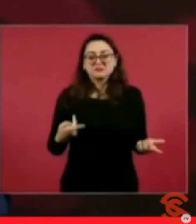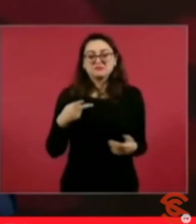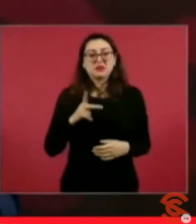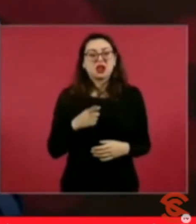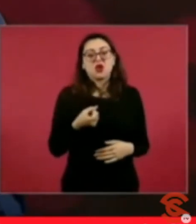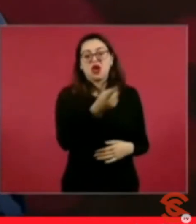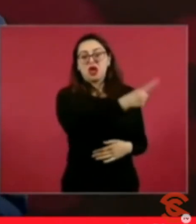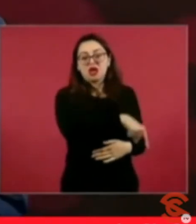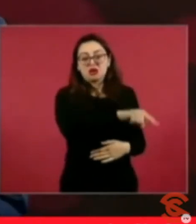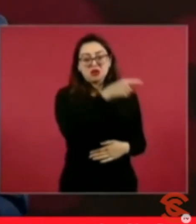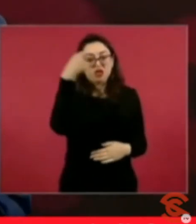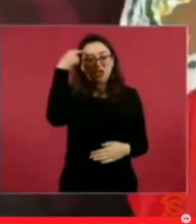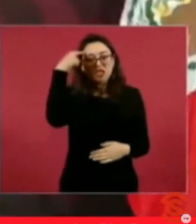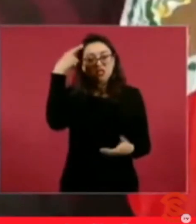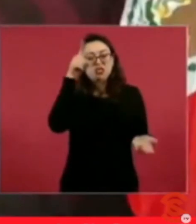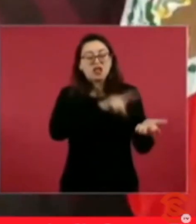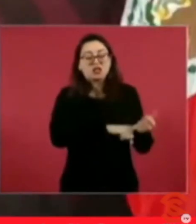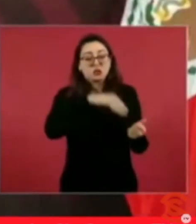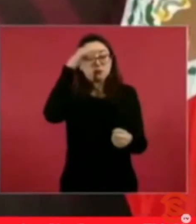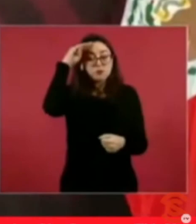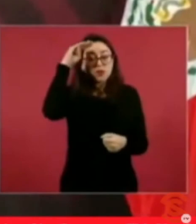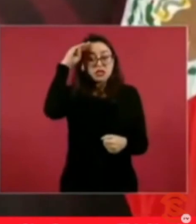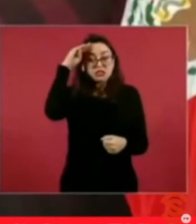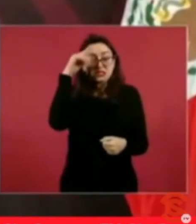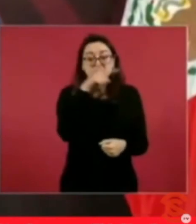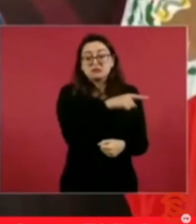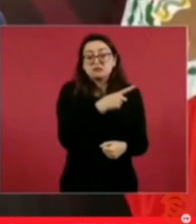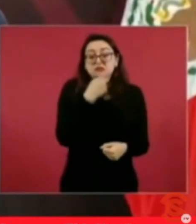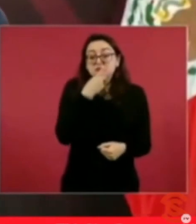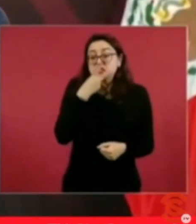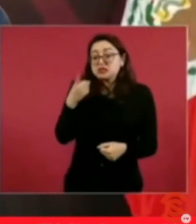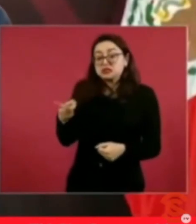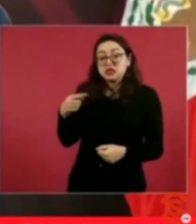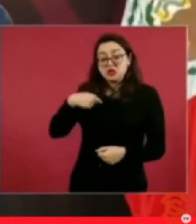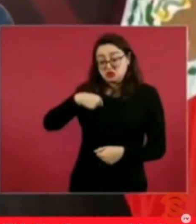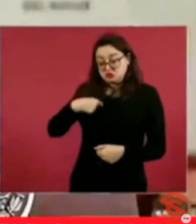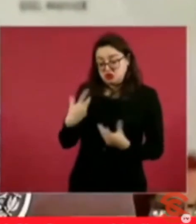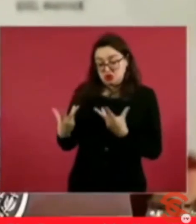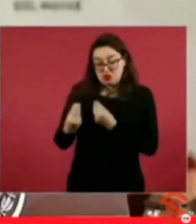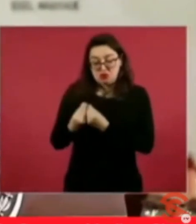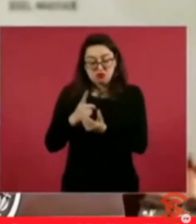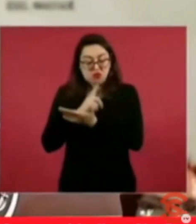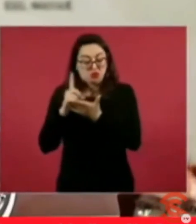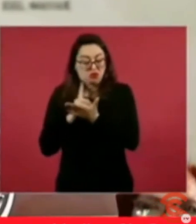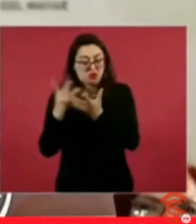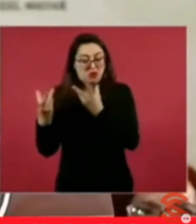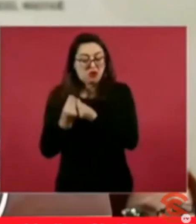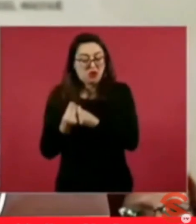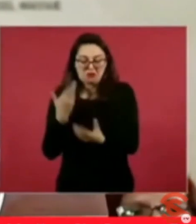un periodista dice que tiene pruebas de la DEA